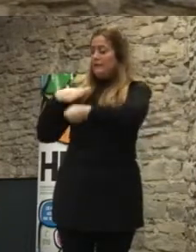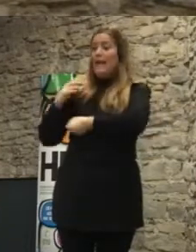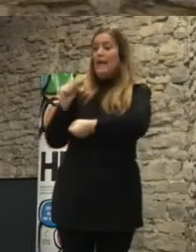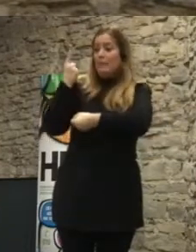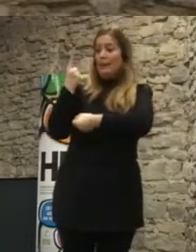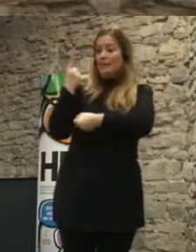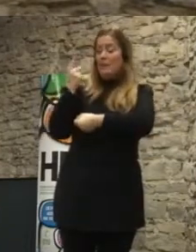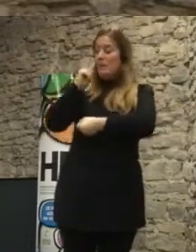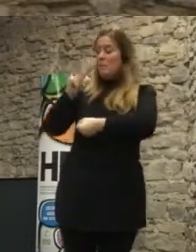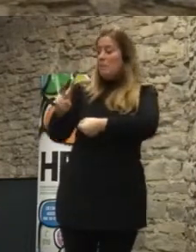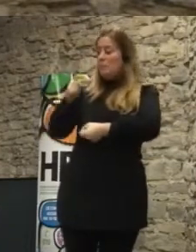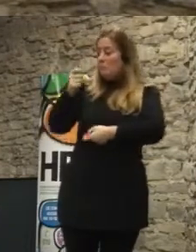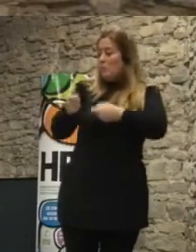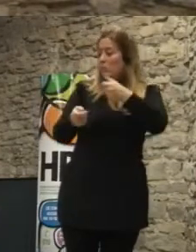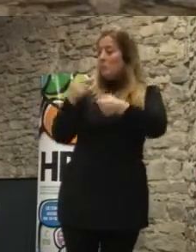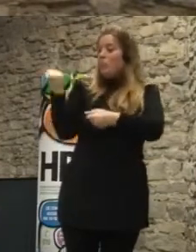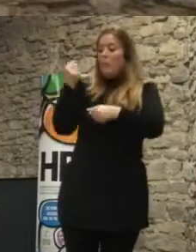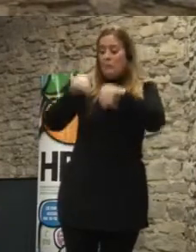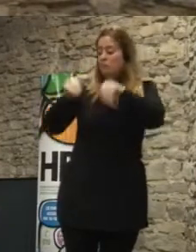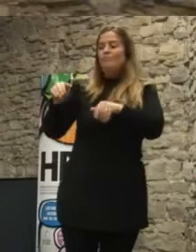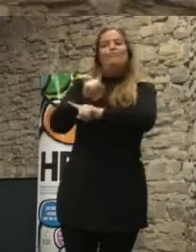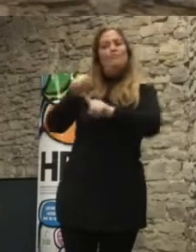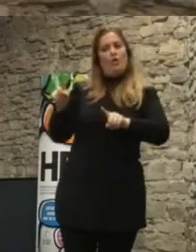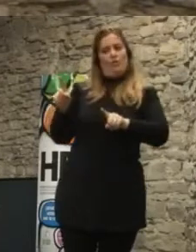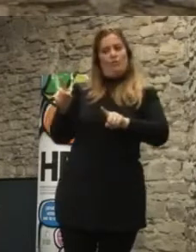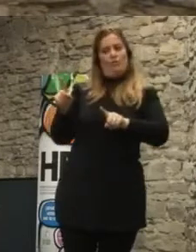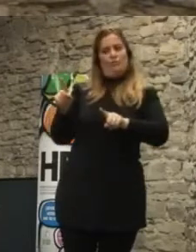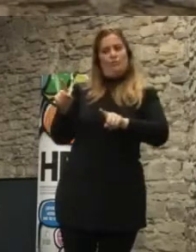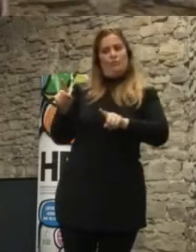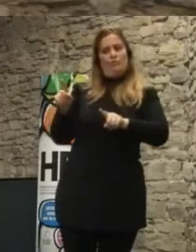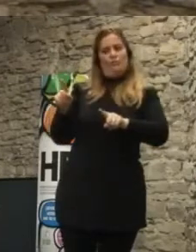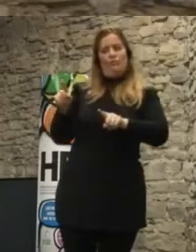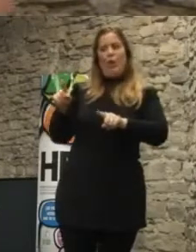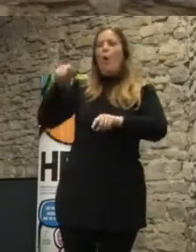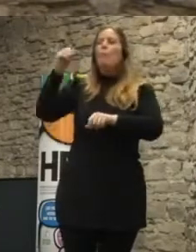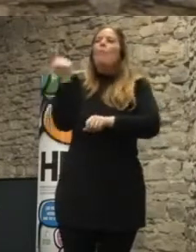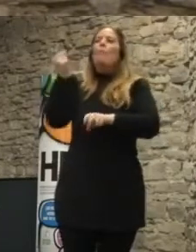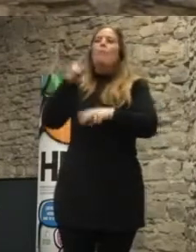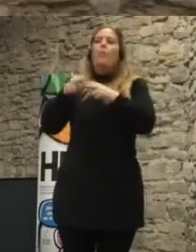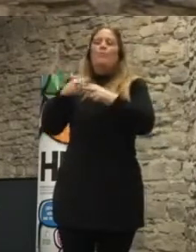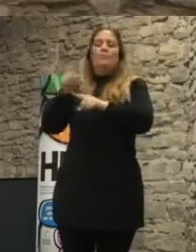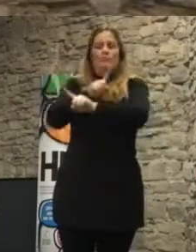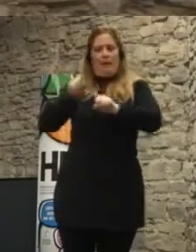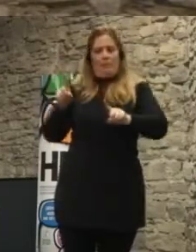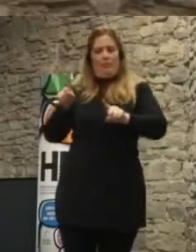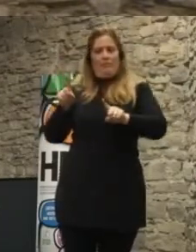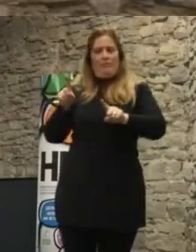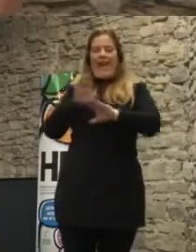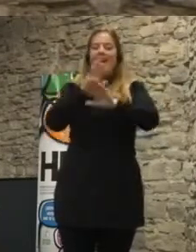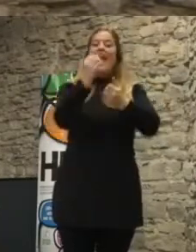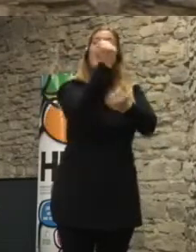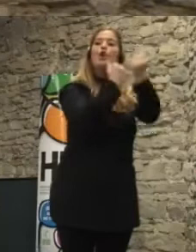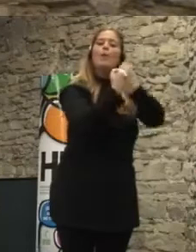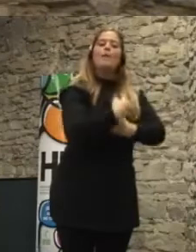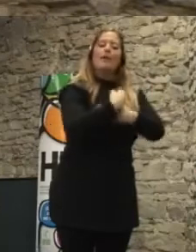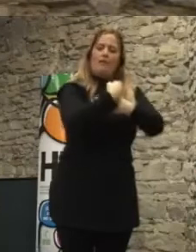vez estamos más convencidos de que no son poderes democráticos, incluso de que no son poderes políticos, ¿no?, que son poderes económicos,